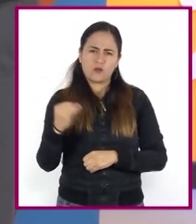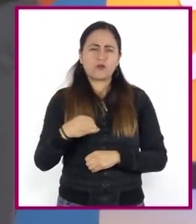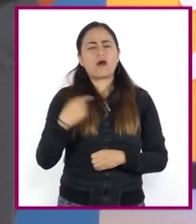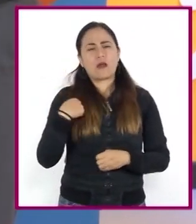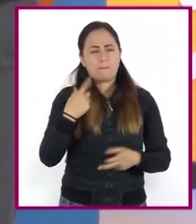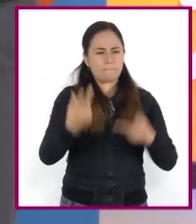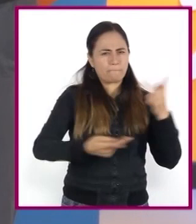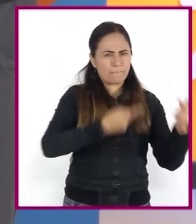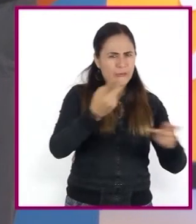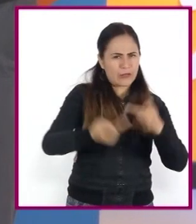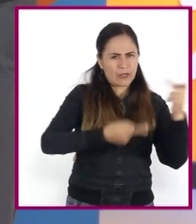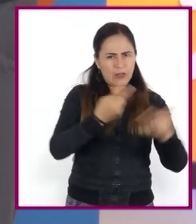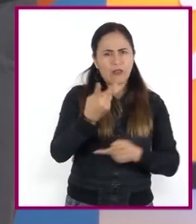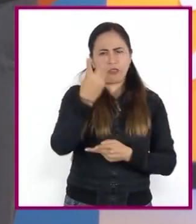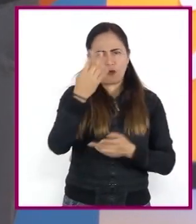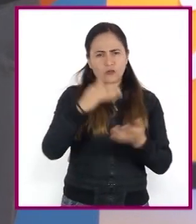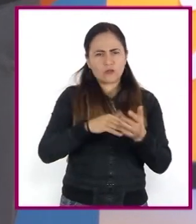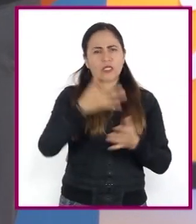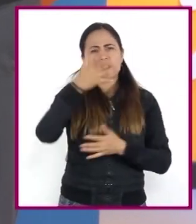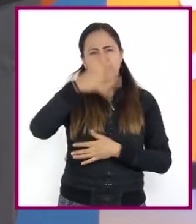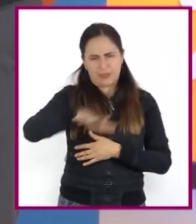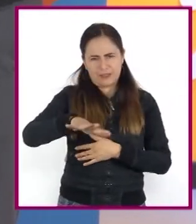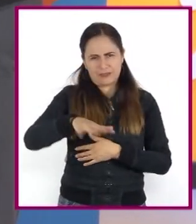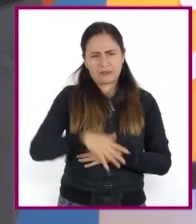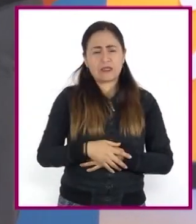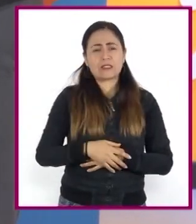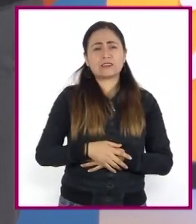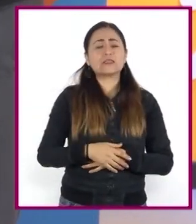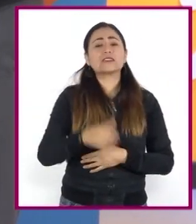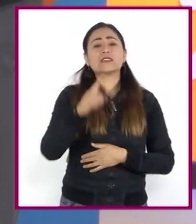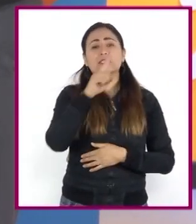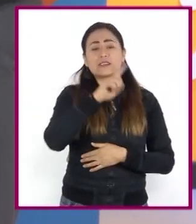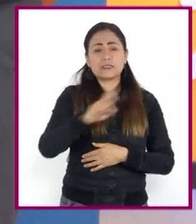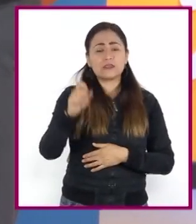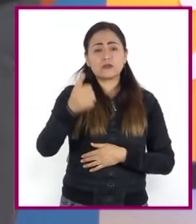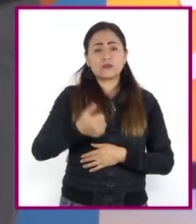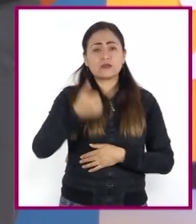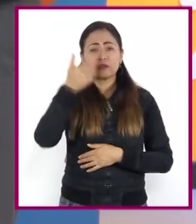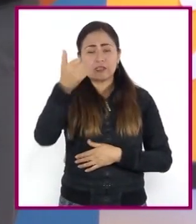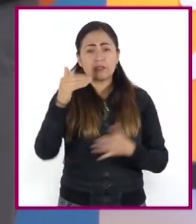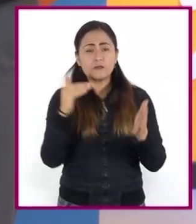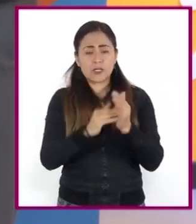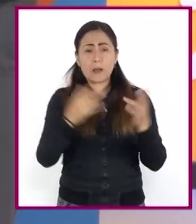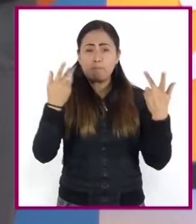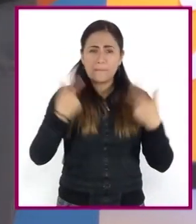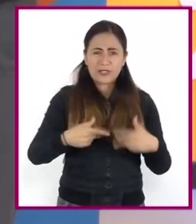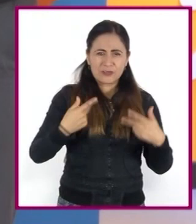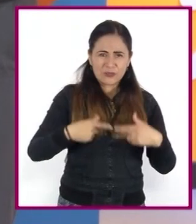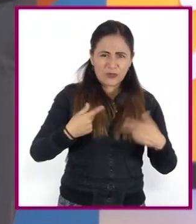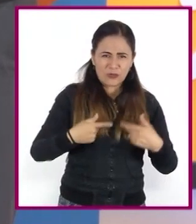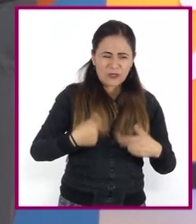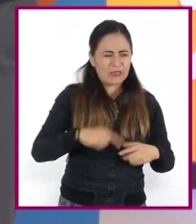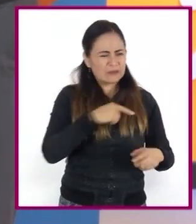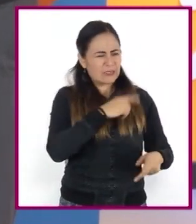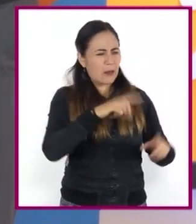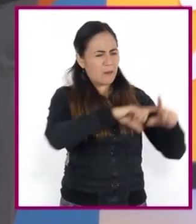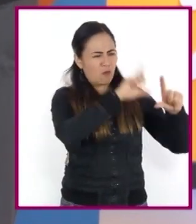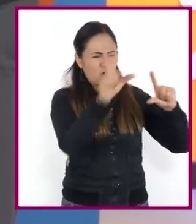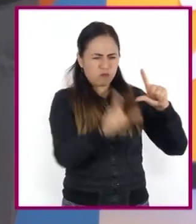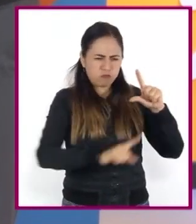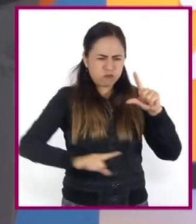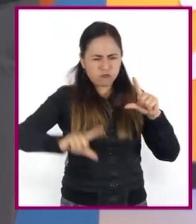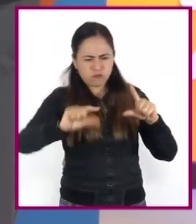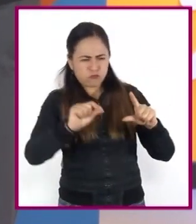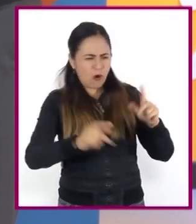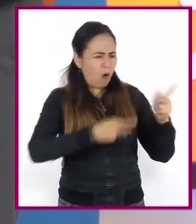Vivienda 2010, en la que más de 106,000 entrevistadores recorrieron todo el país con el propósito